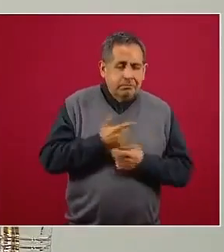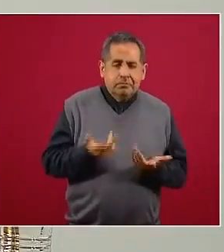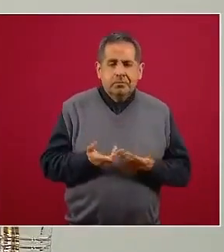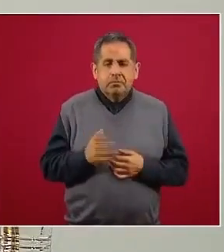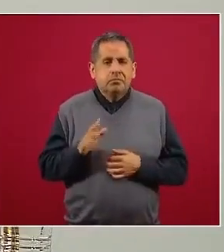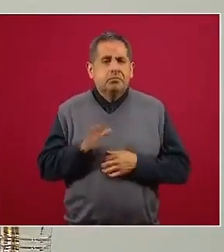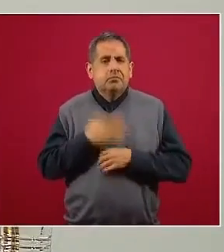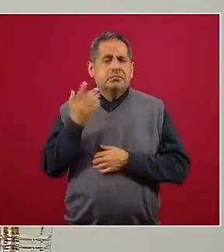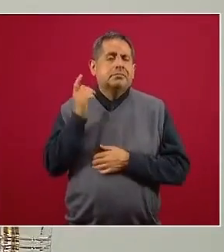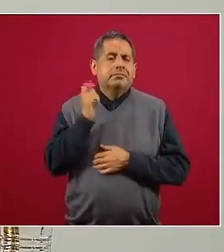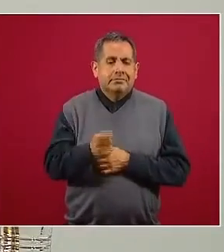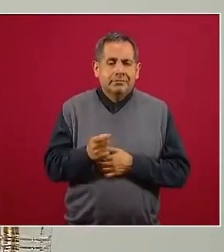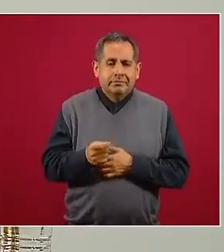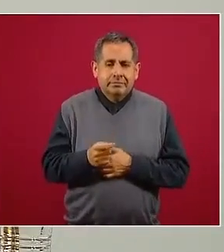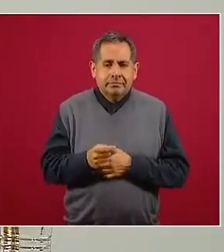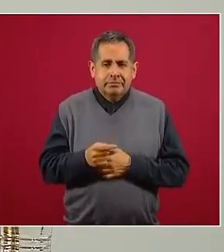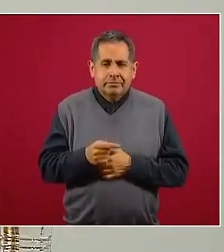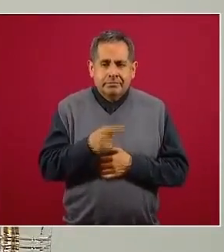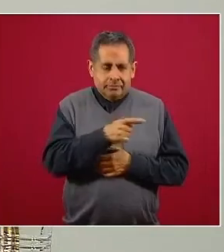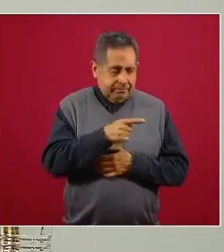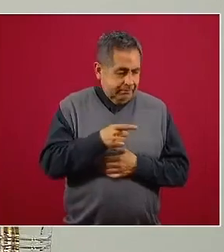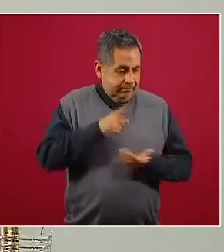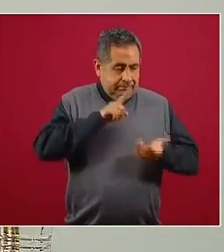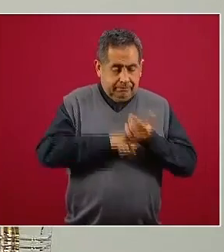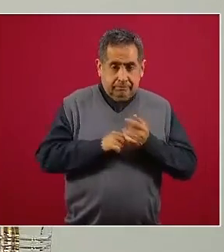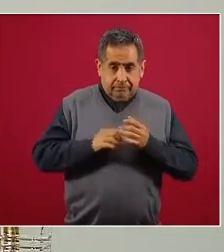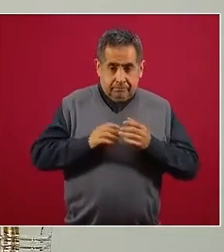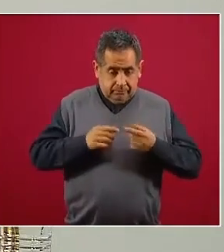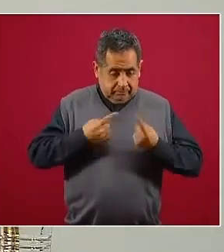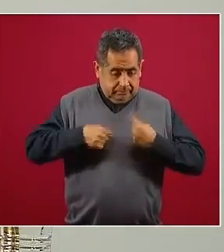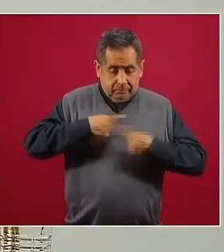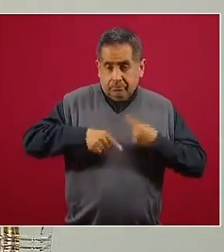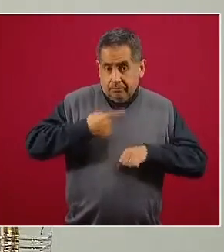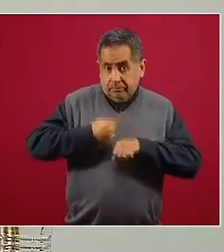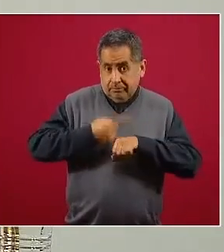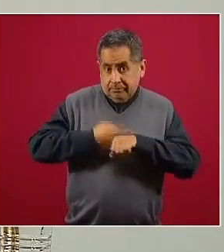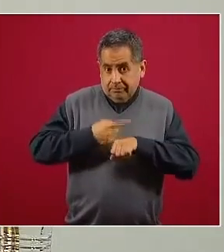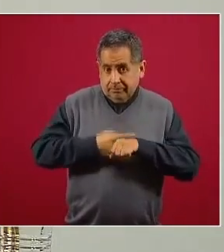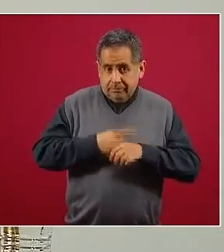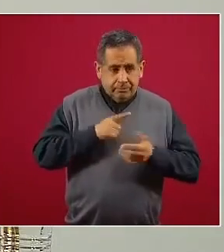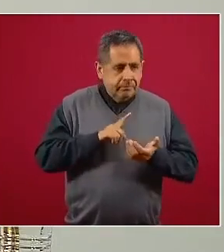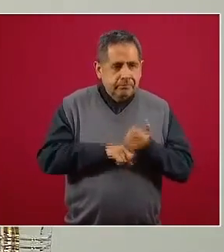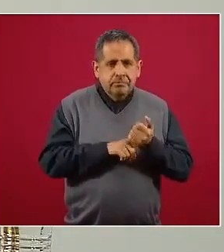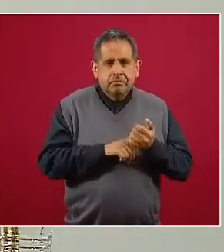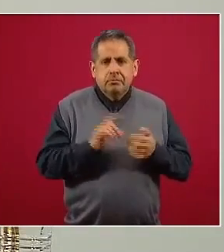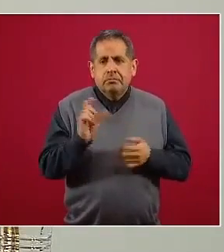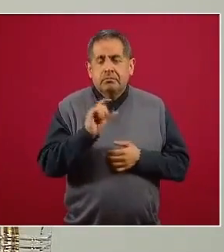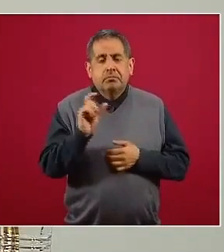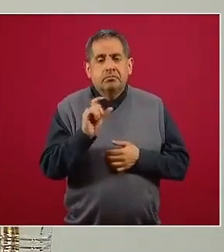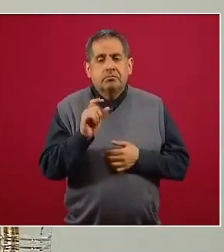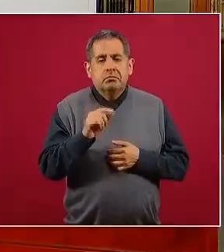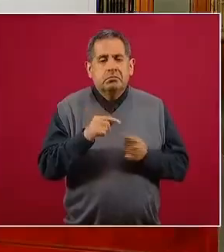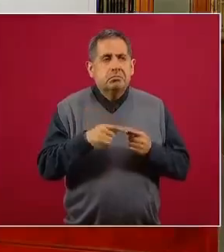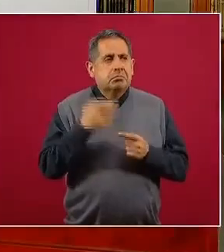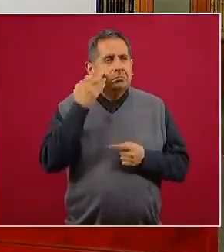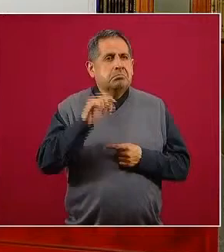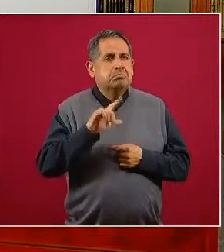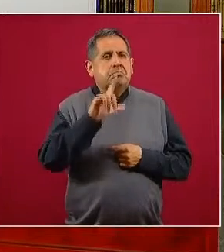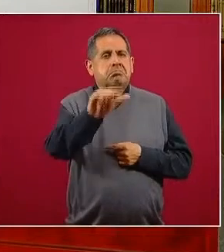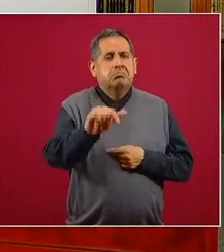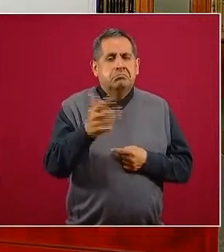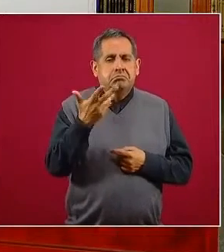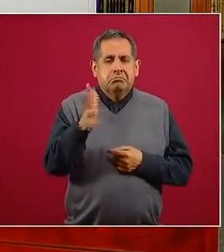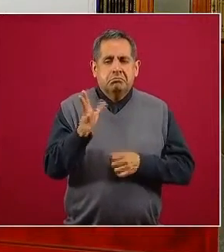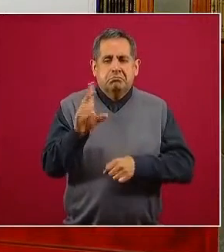porque sabemos que la elevación de los anticuerpos producto de la enfermedad tiende a ocurrir después o alrededor de los